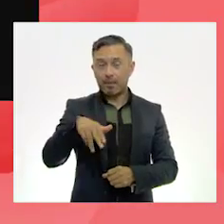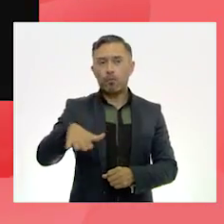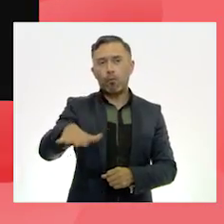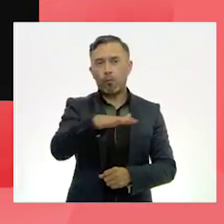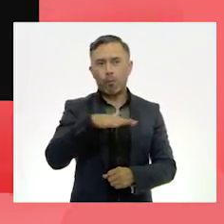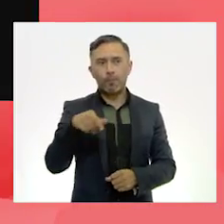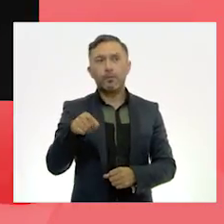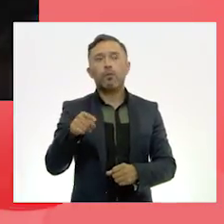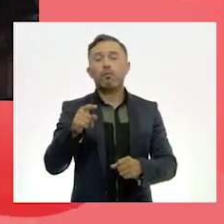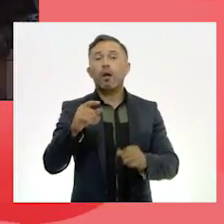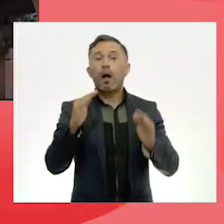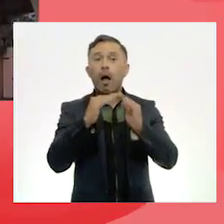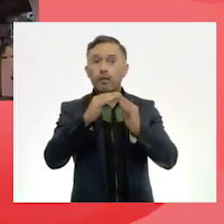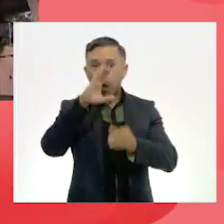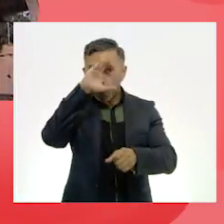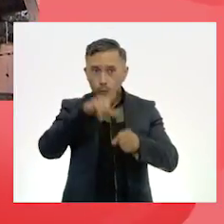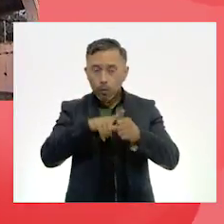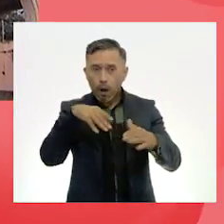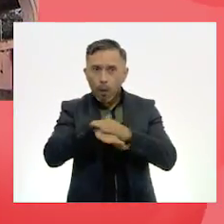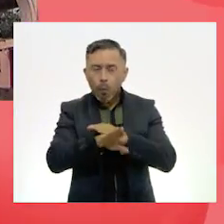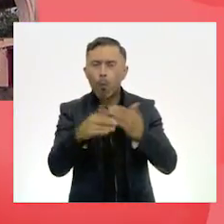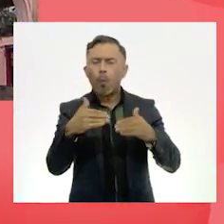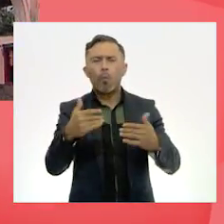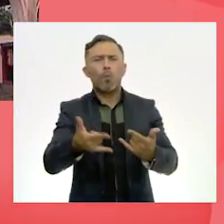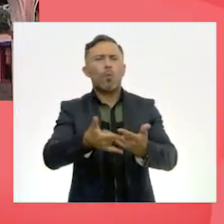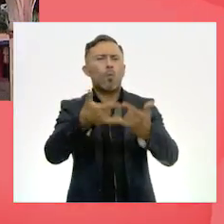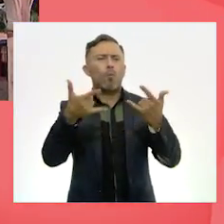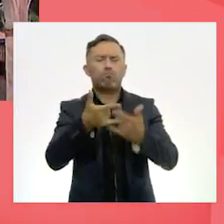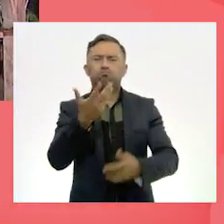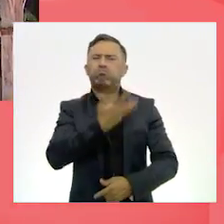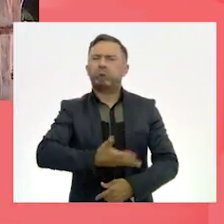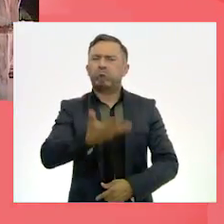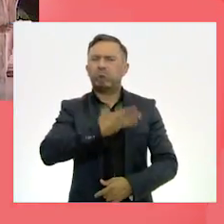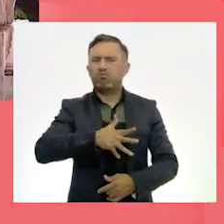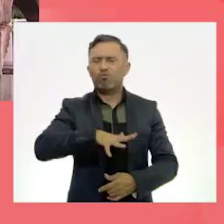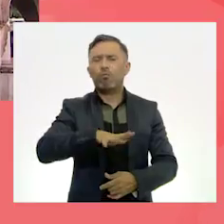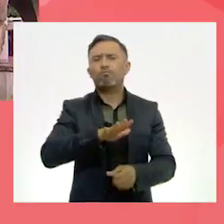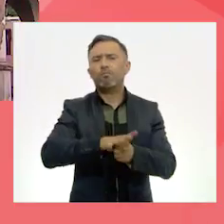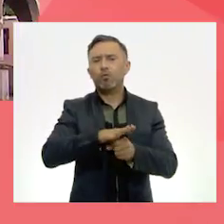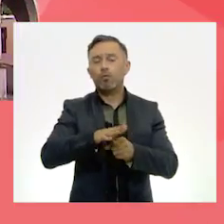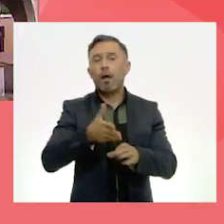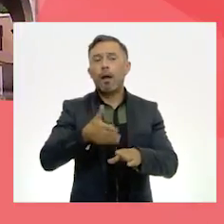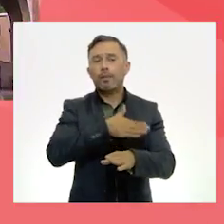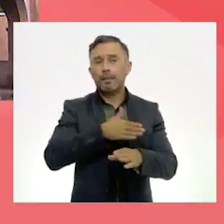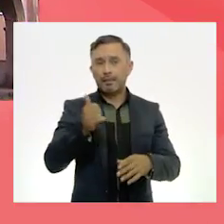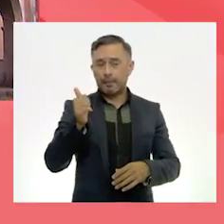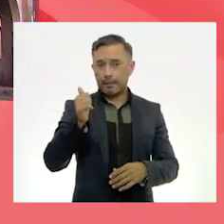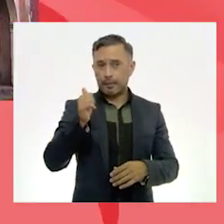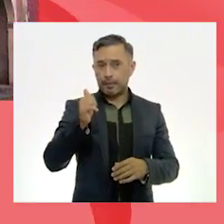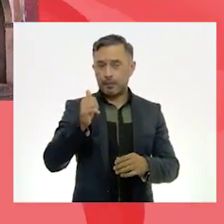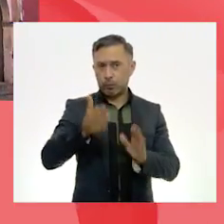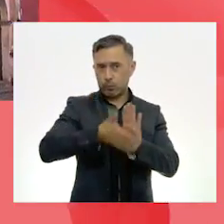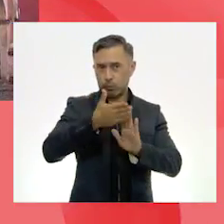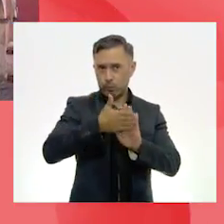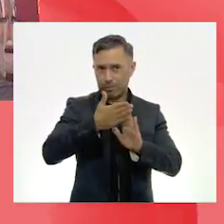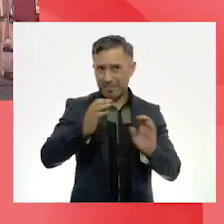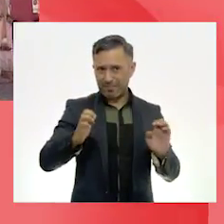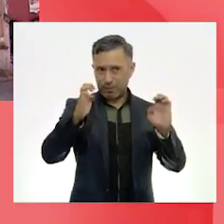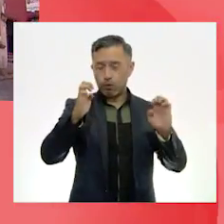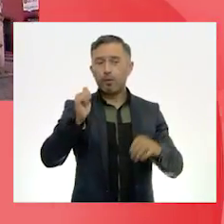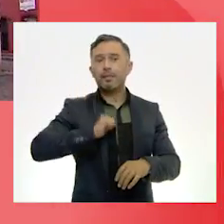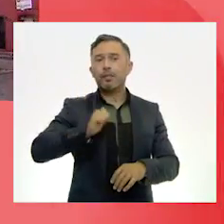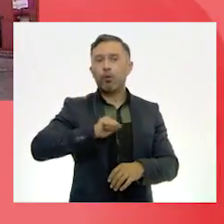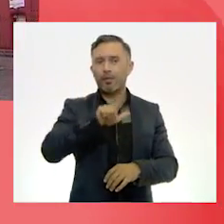cultura con mucha historia. Fue reconstruida sobre una edificación del siglo XVII y ha sido desde fábrica de